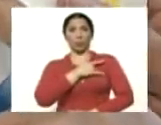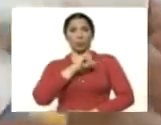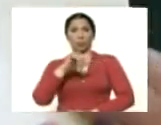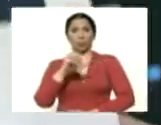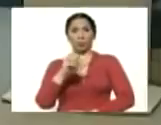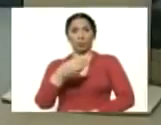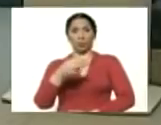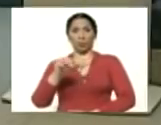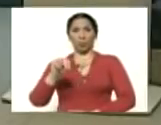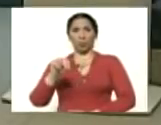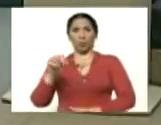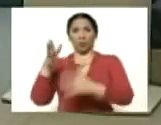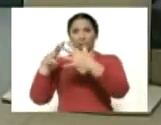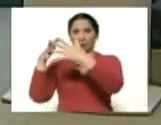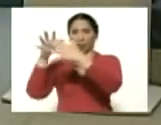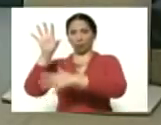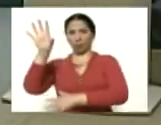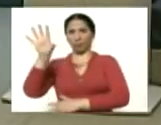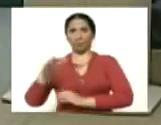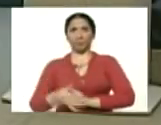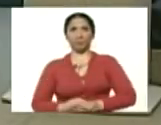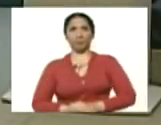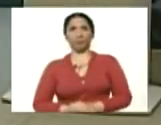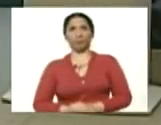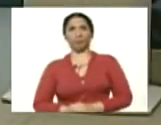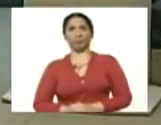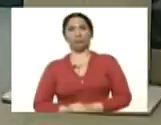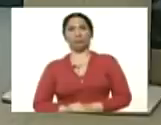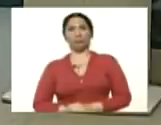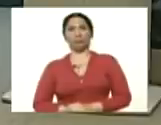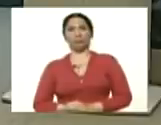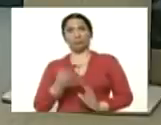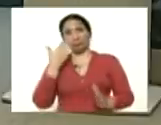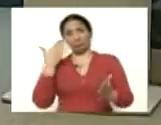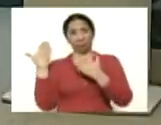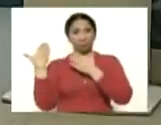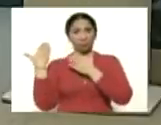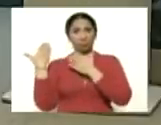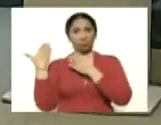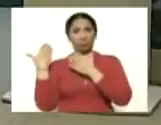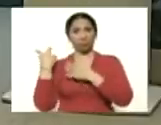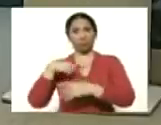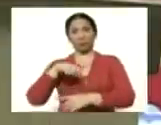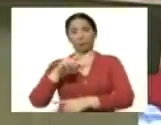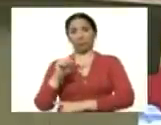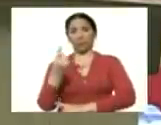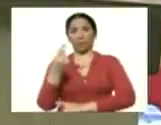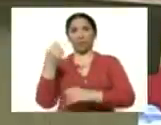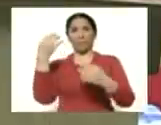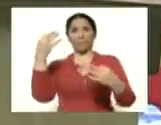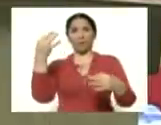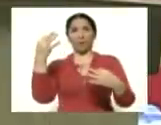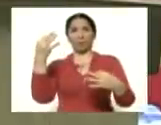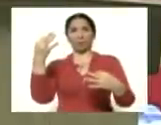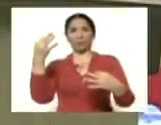los Estados Unidos de Norteamérica. Aquí está la primera página de